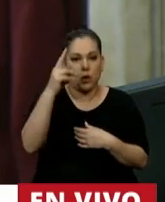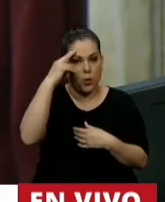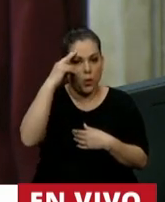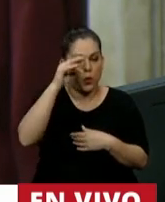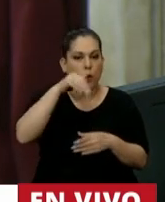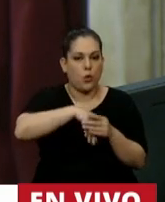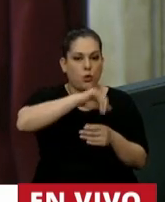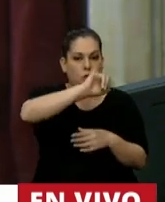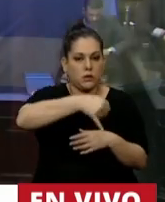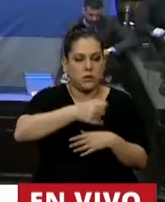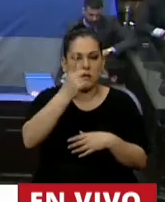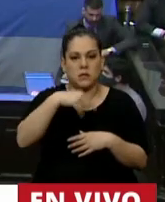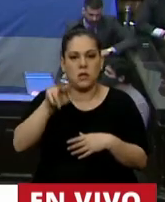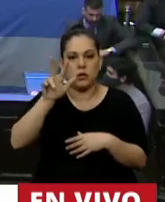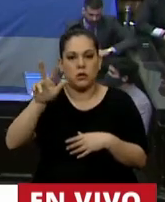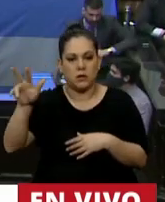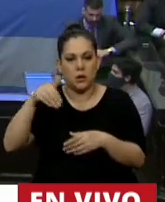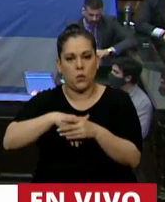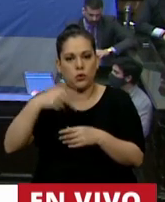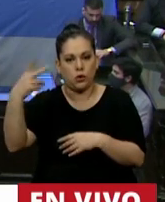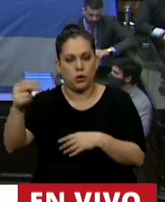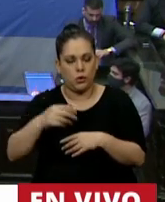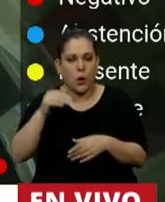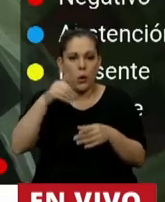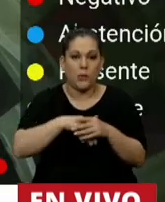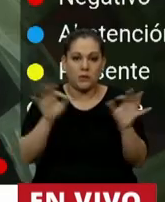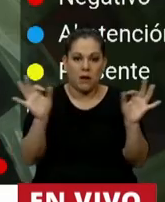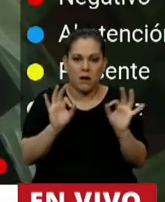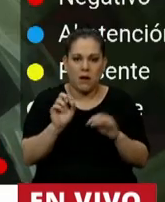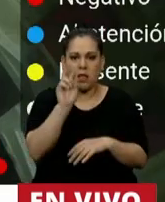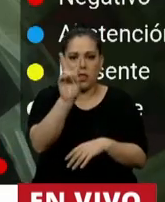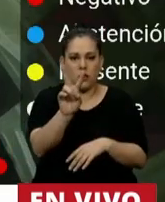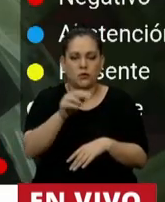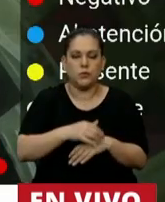afirmativos 133 negativos 2 abstenciones